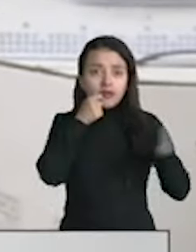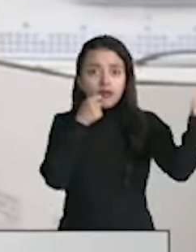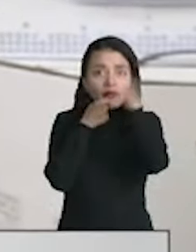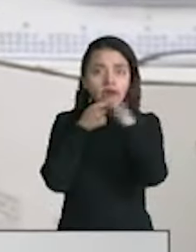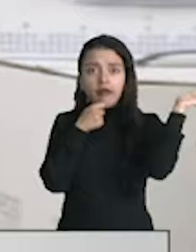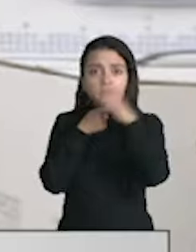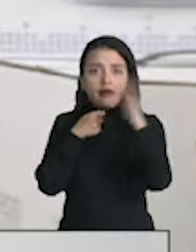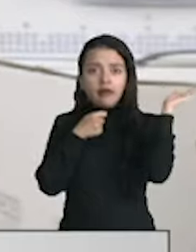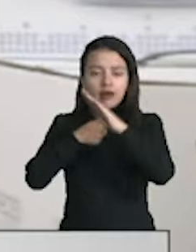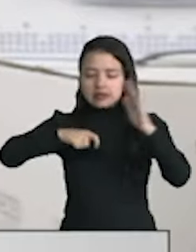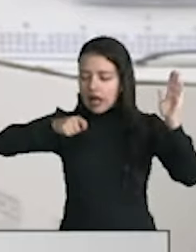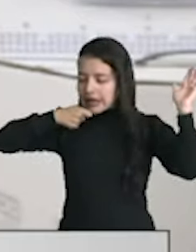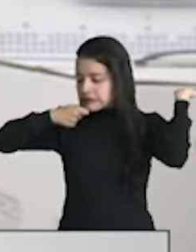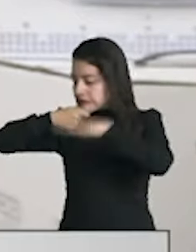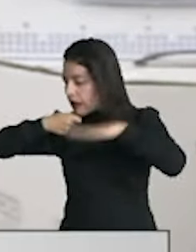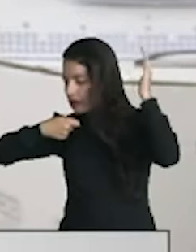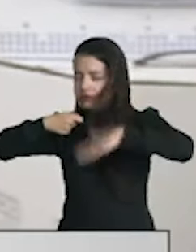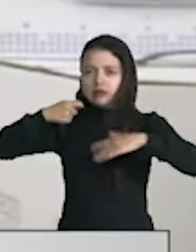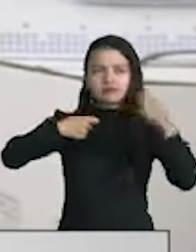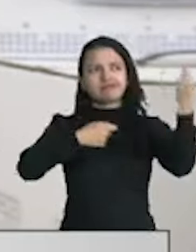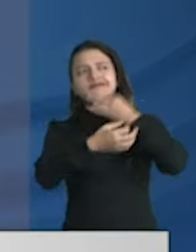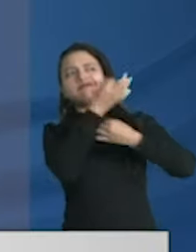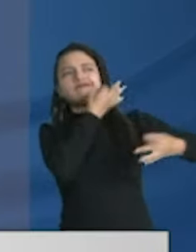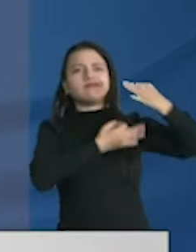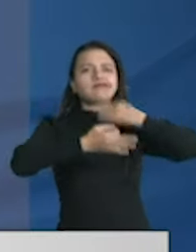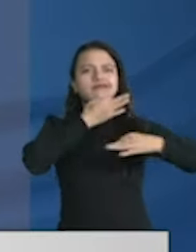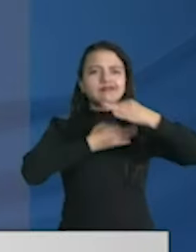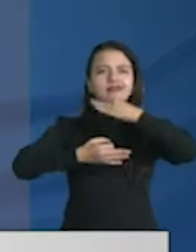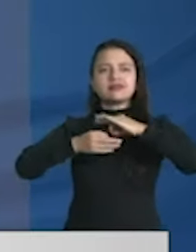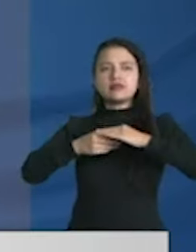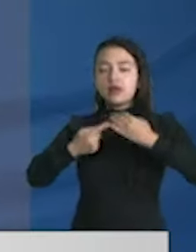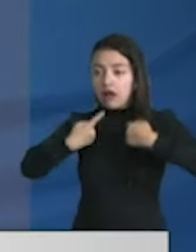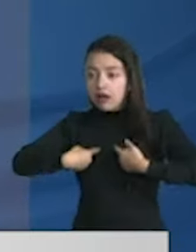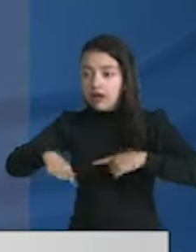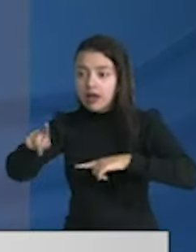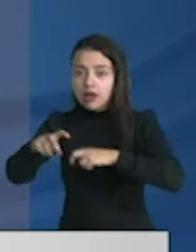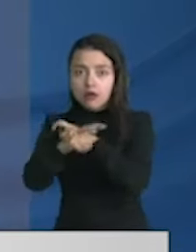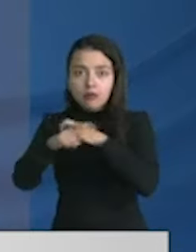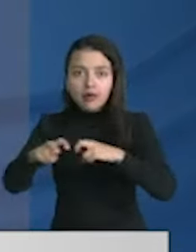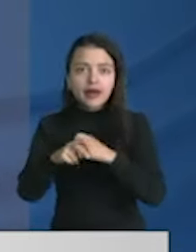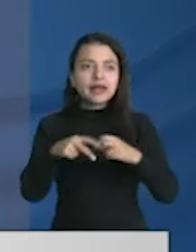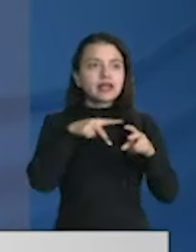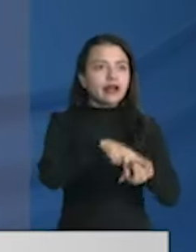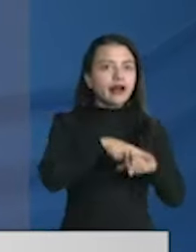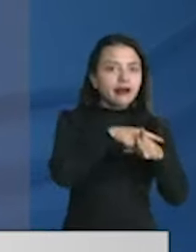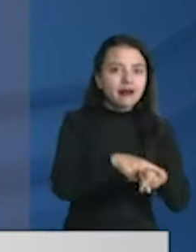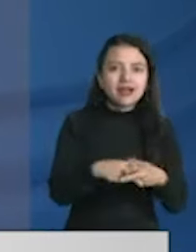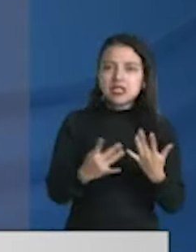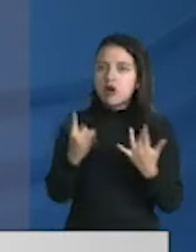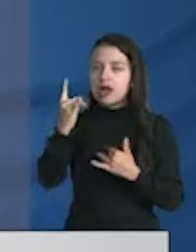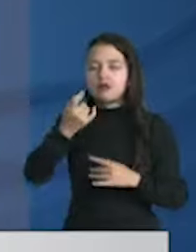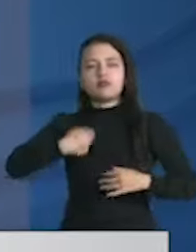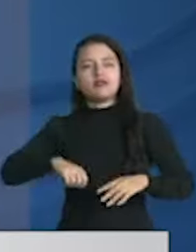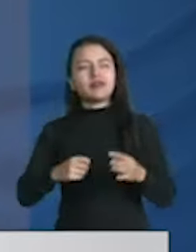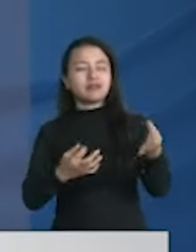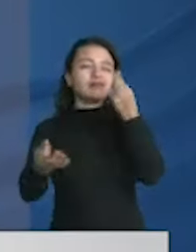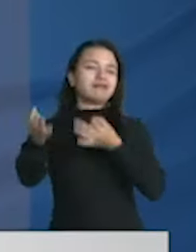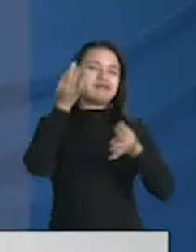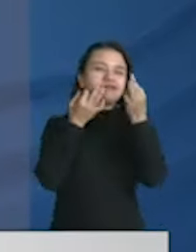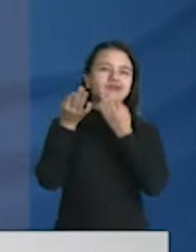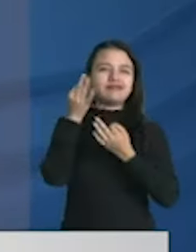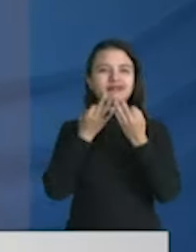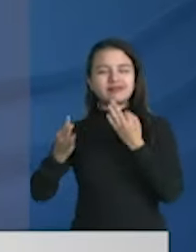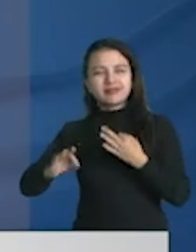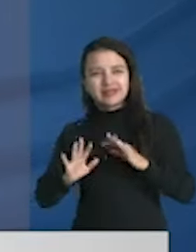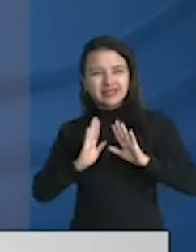estar espantando, no puede salir a un restaurante, no puede salir a un parque, a montar caballo, a bueno, absolutamente hacer las actividades